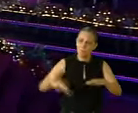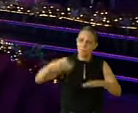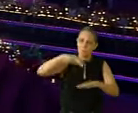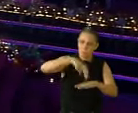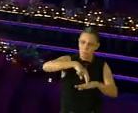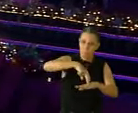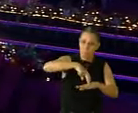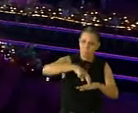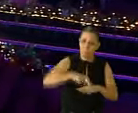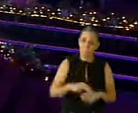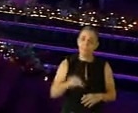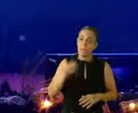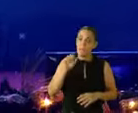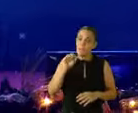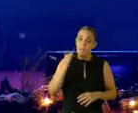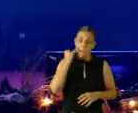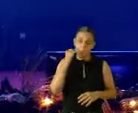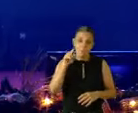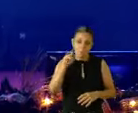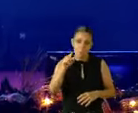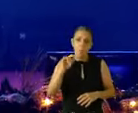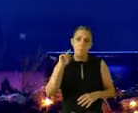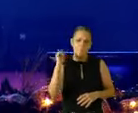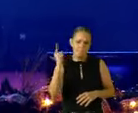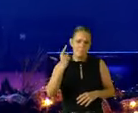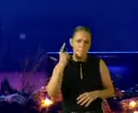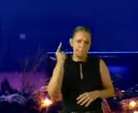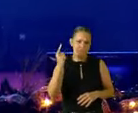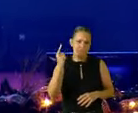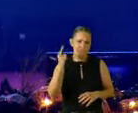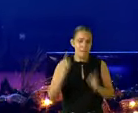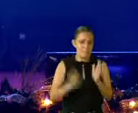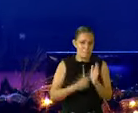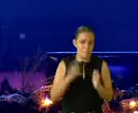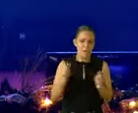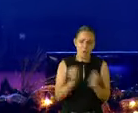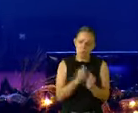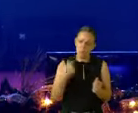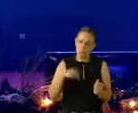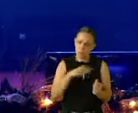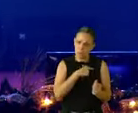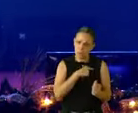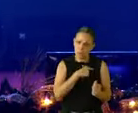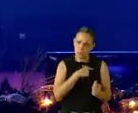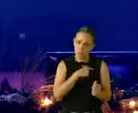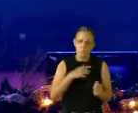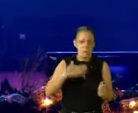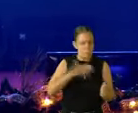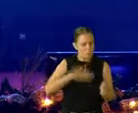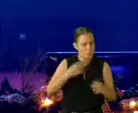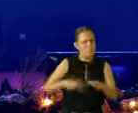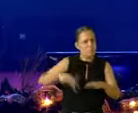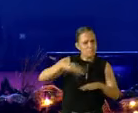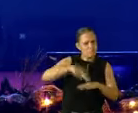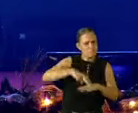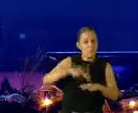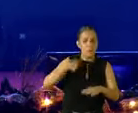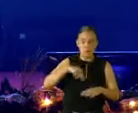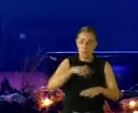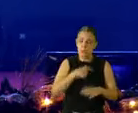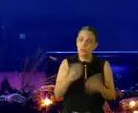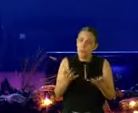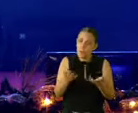por primera vez con nosotros, póngase de pie también. Queremos honrar su presencia en este lugar. La iglesia lo que va a hacer es saludarle,